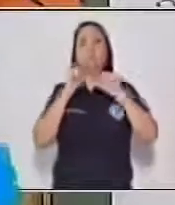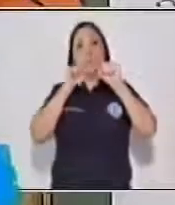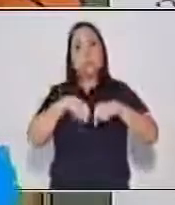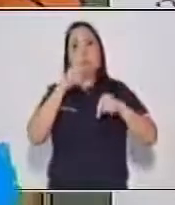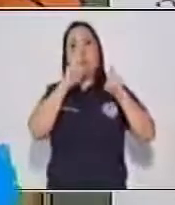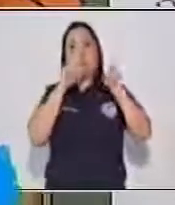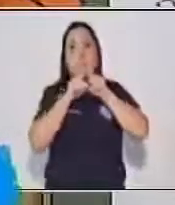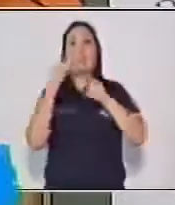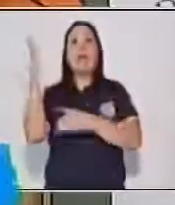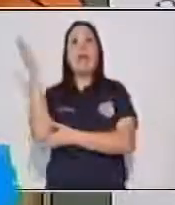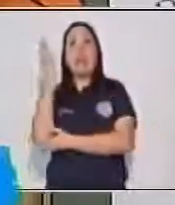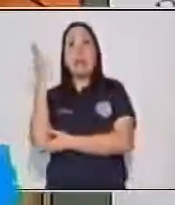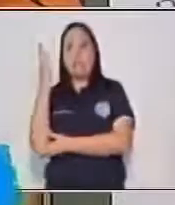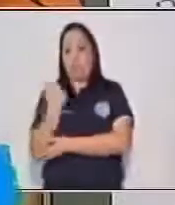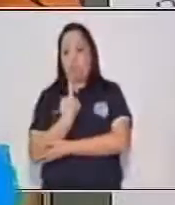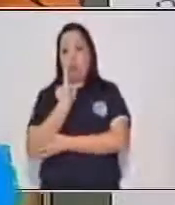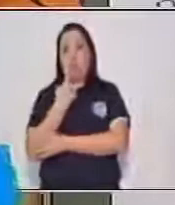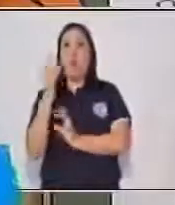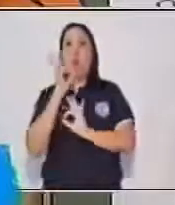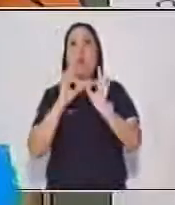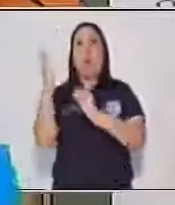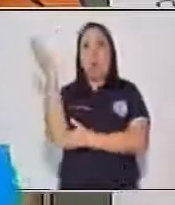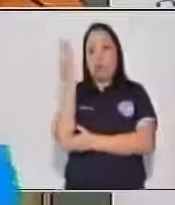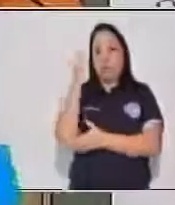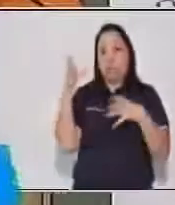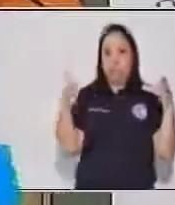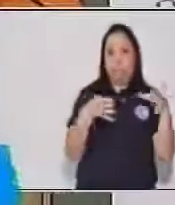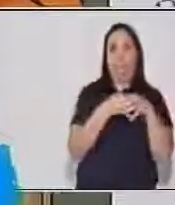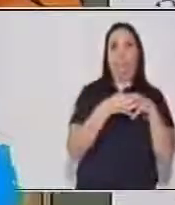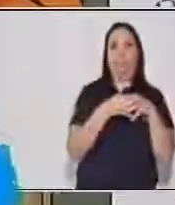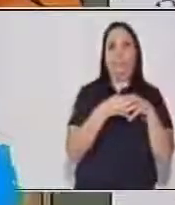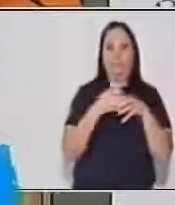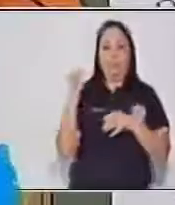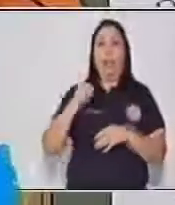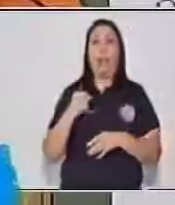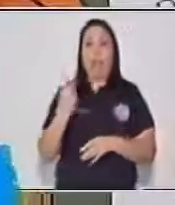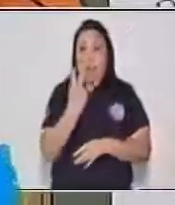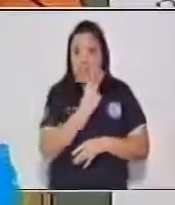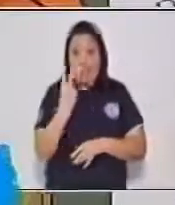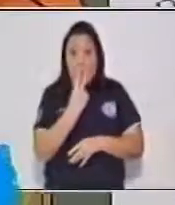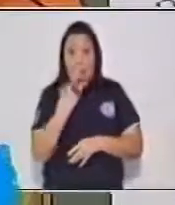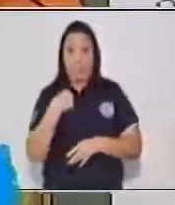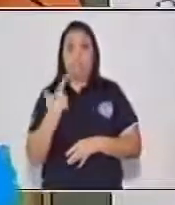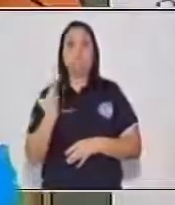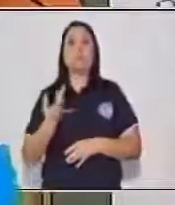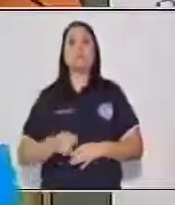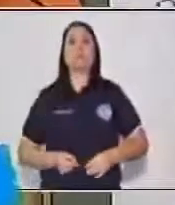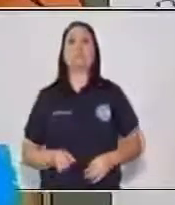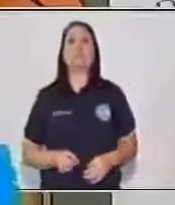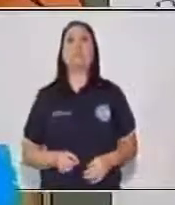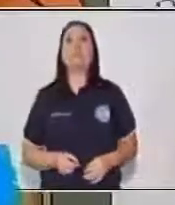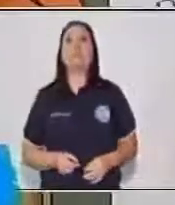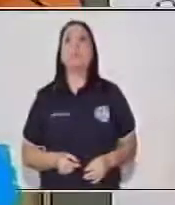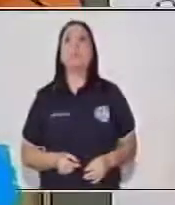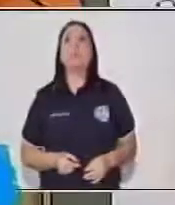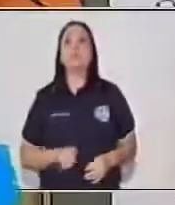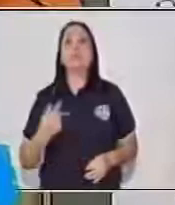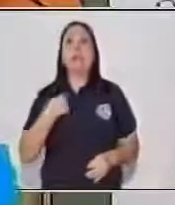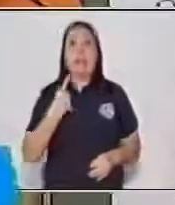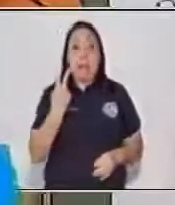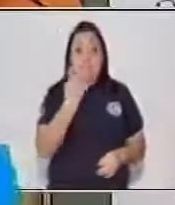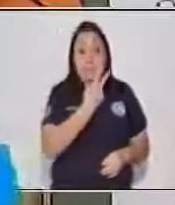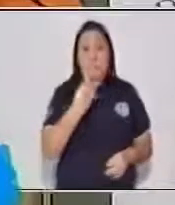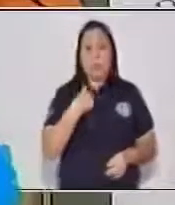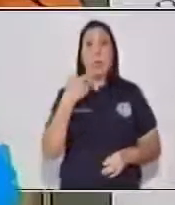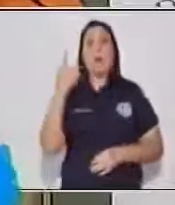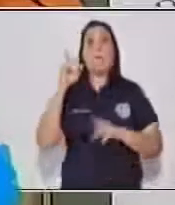expositores o el expositor, en el caso que sea solo tú, y pues estas personas o el expositor son aquellas personas